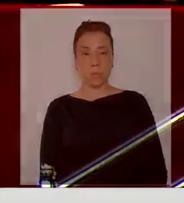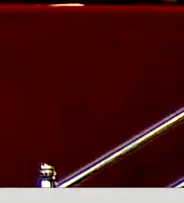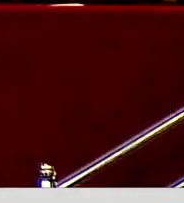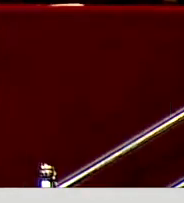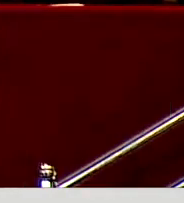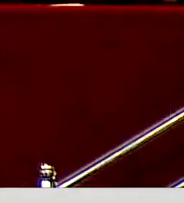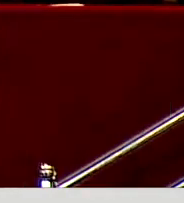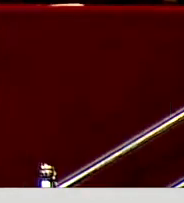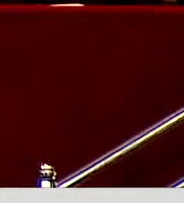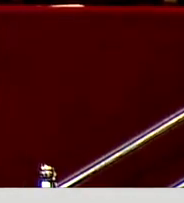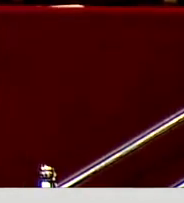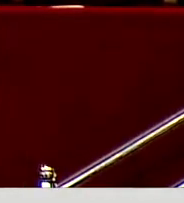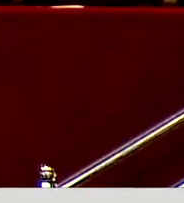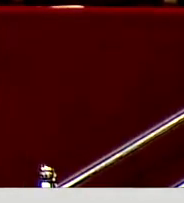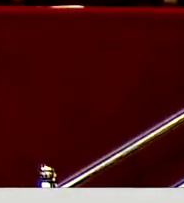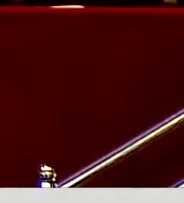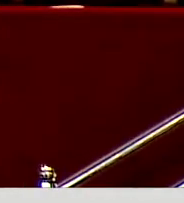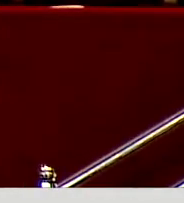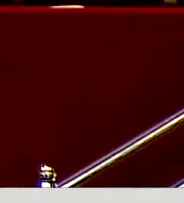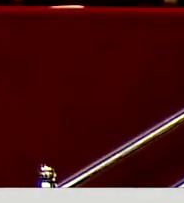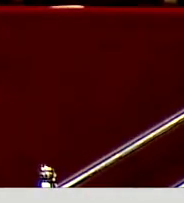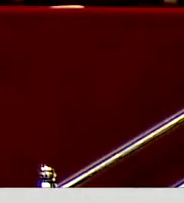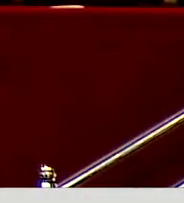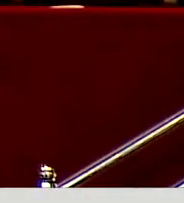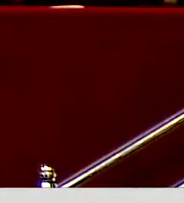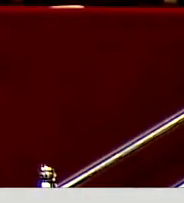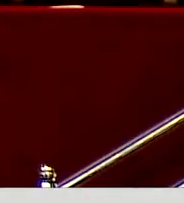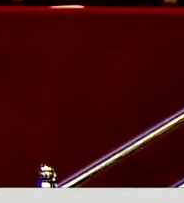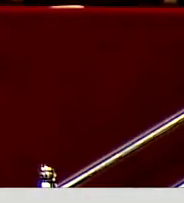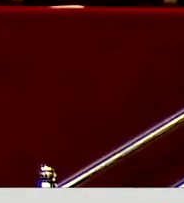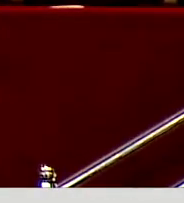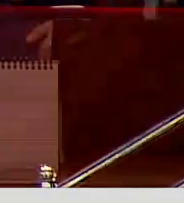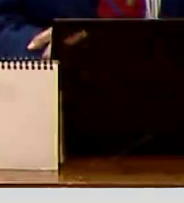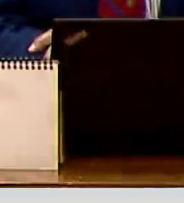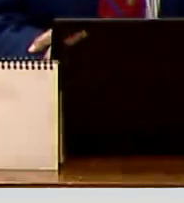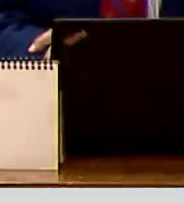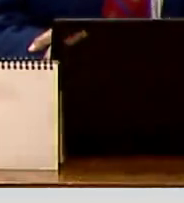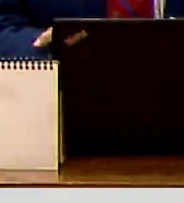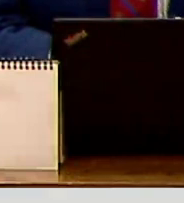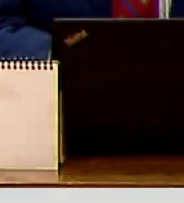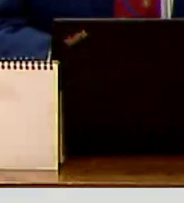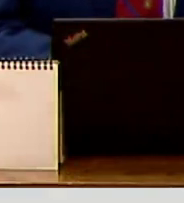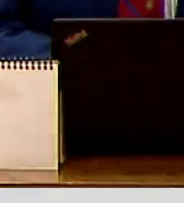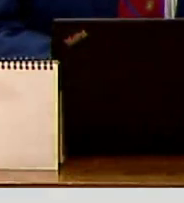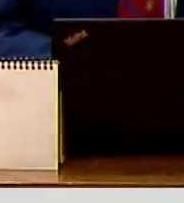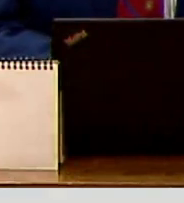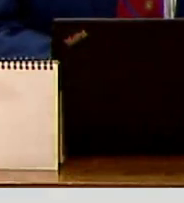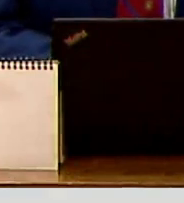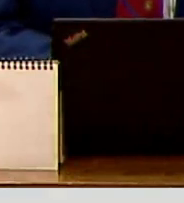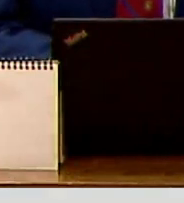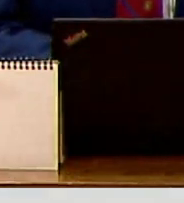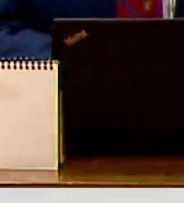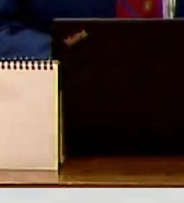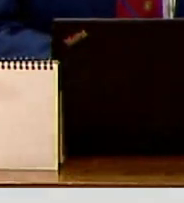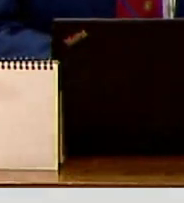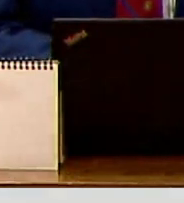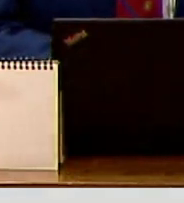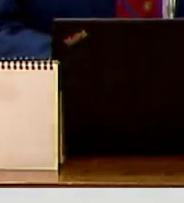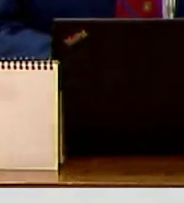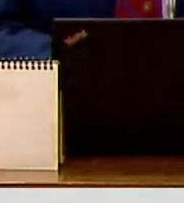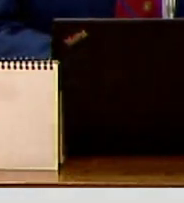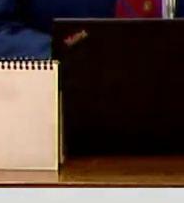a este hemiciclo pastores evangélicos sean muy bienvenidos bien